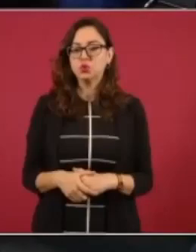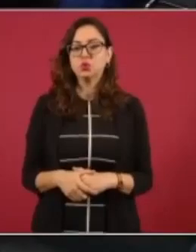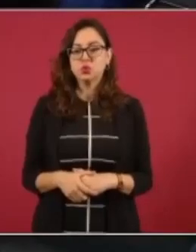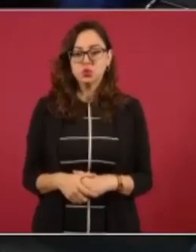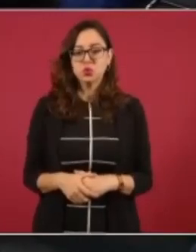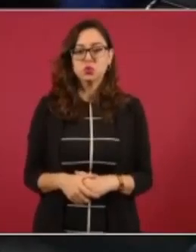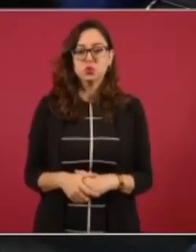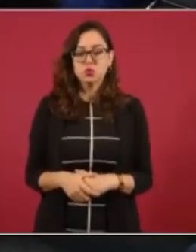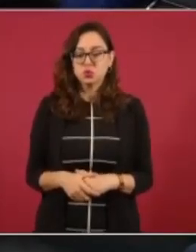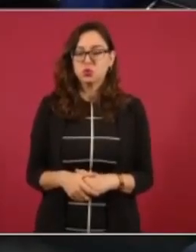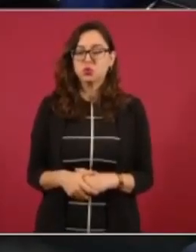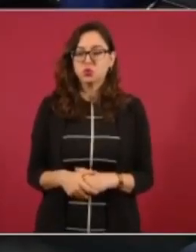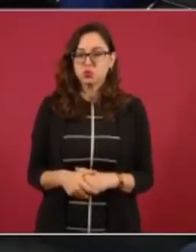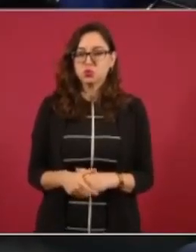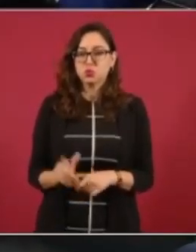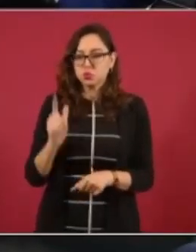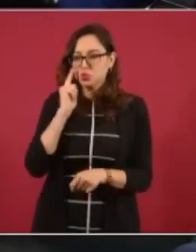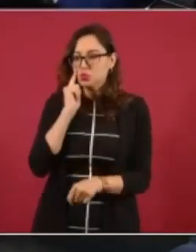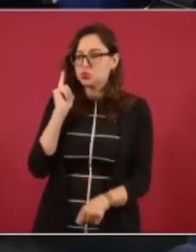Acostumbrados